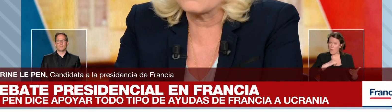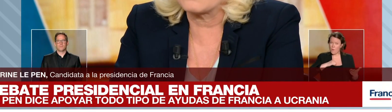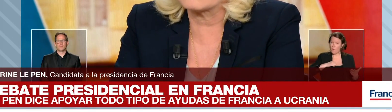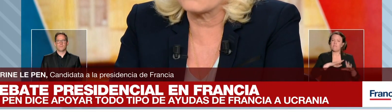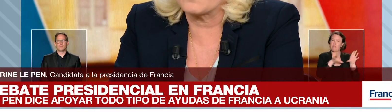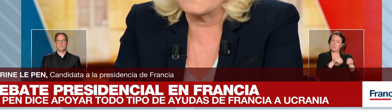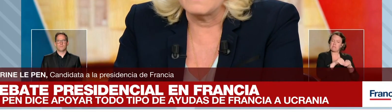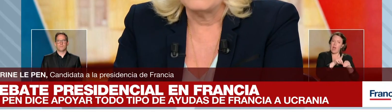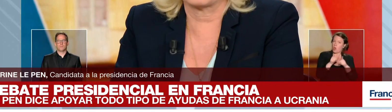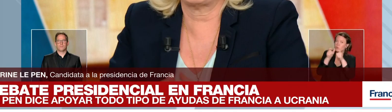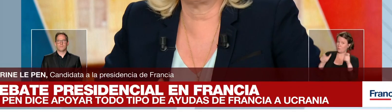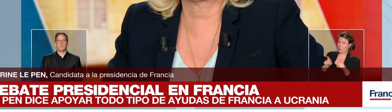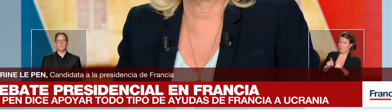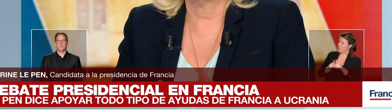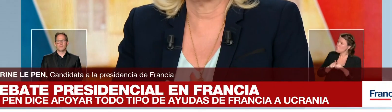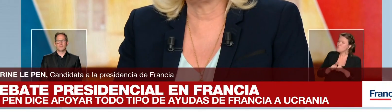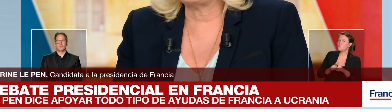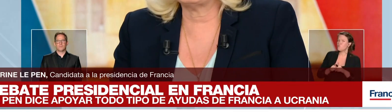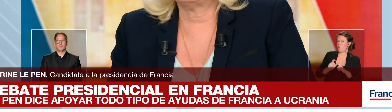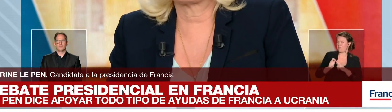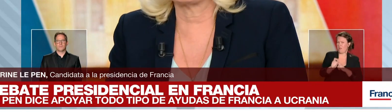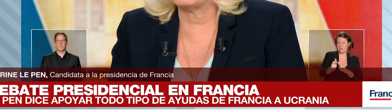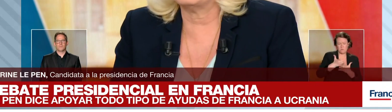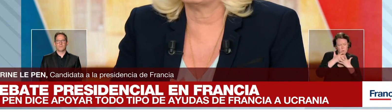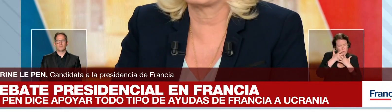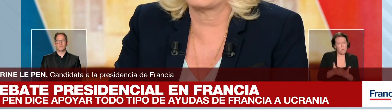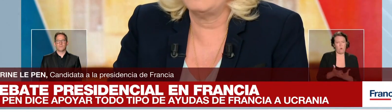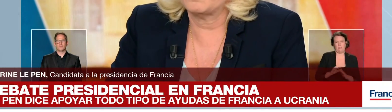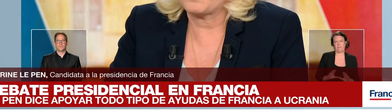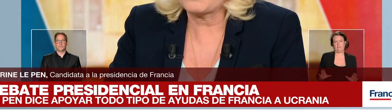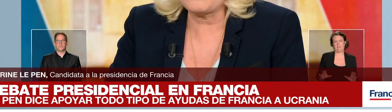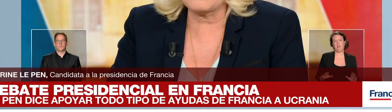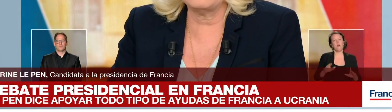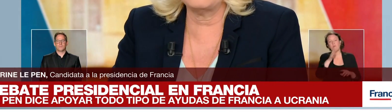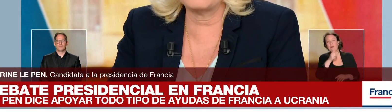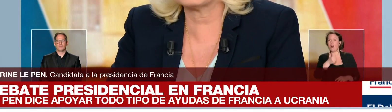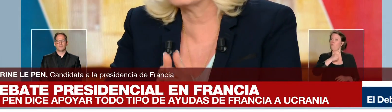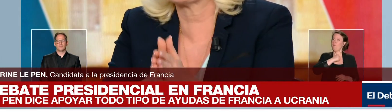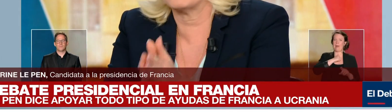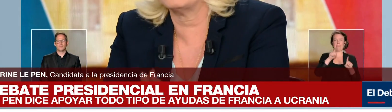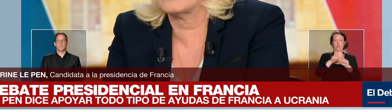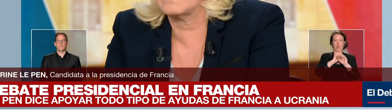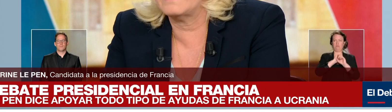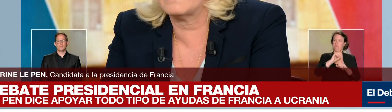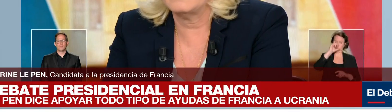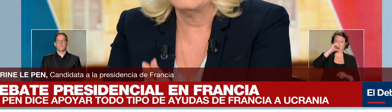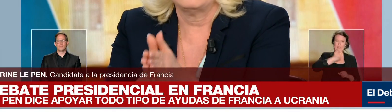los particulares, sino también para las empresas. Pienso entonces que no se puede uno hacer el